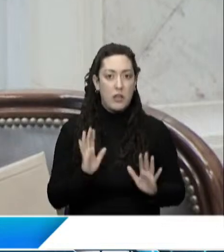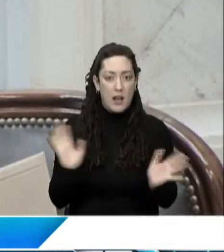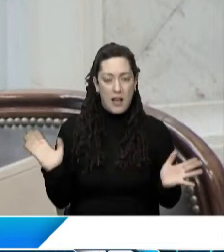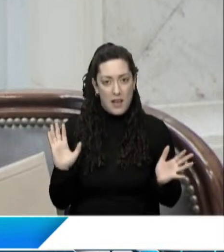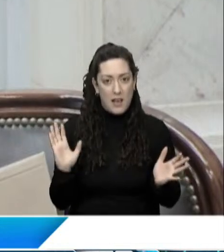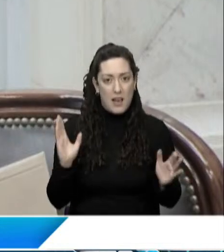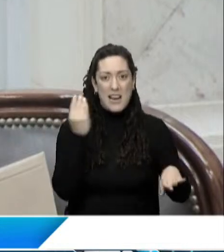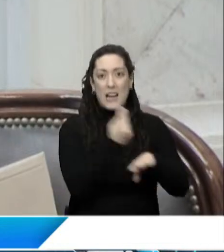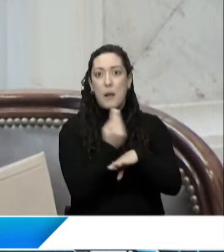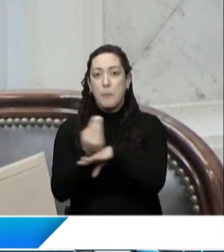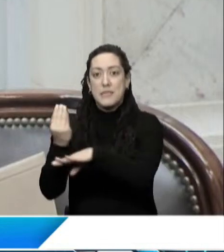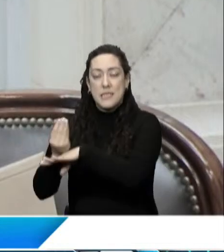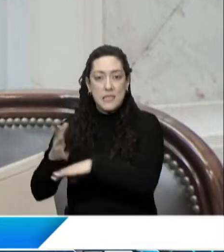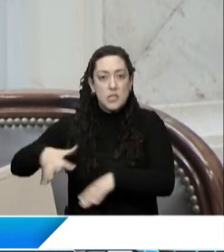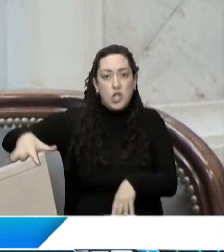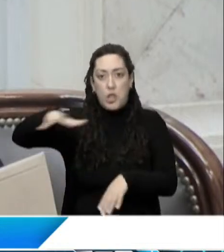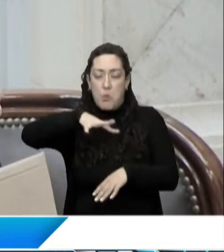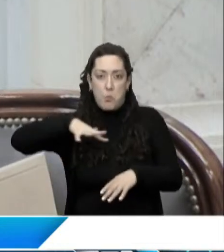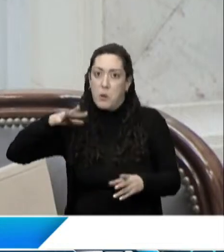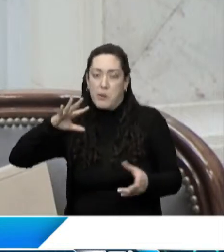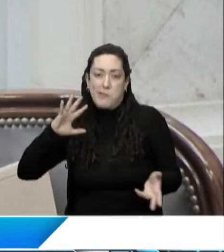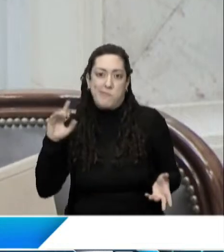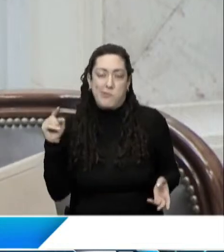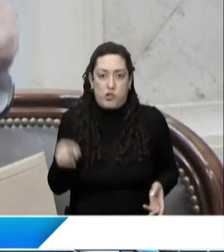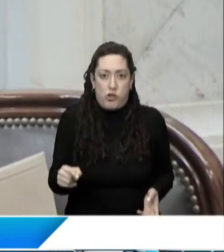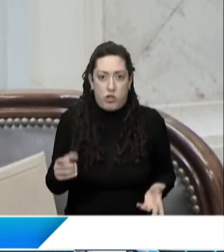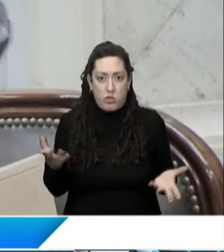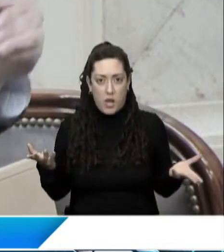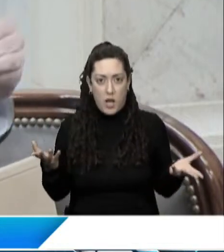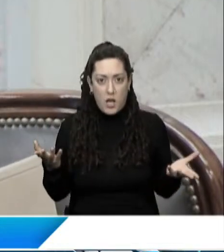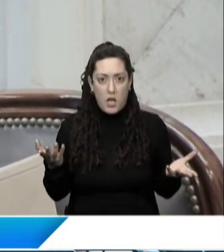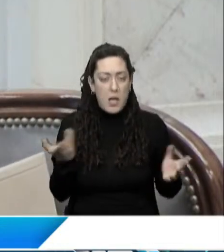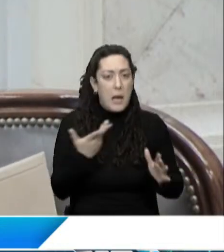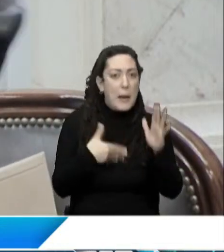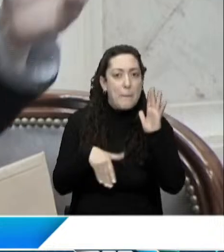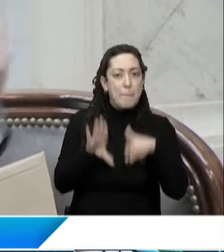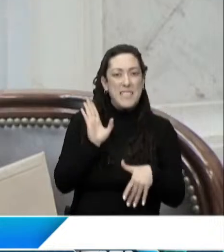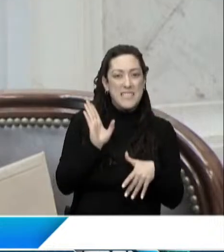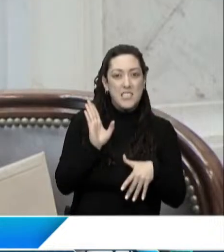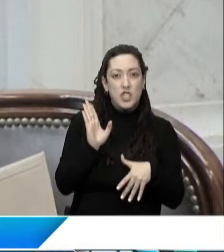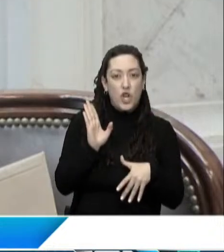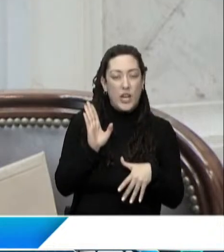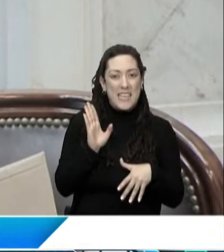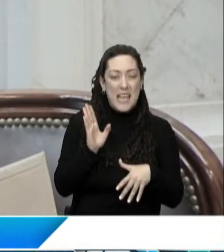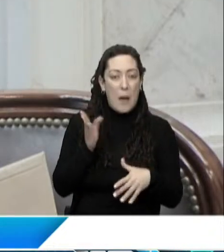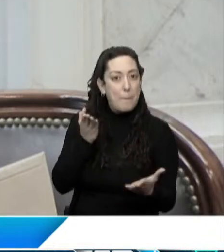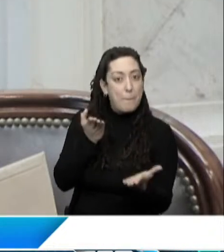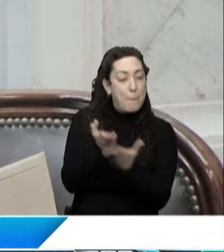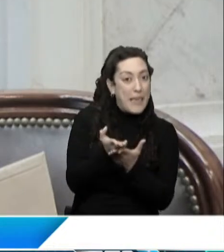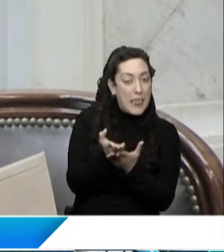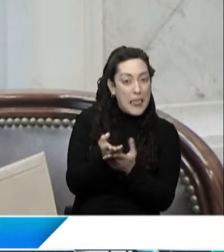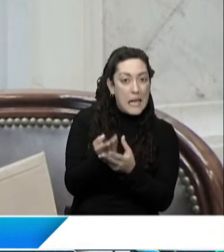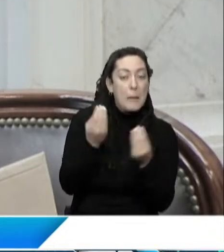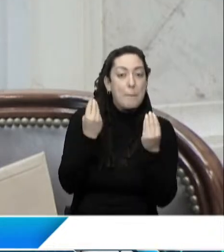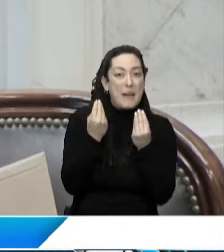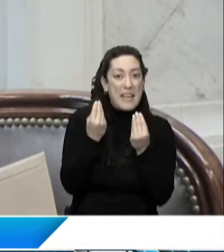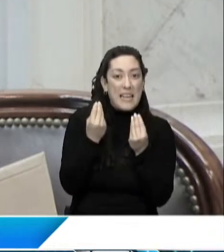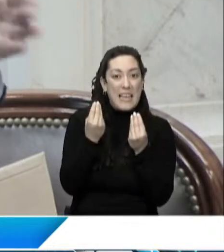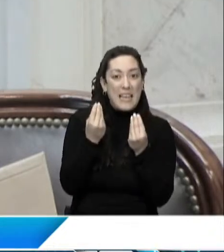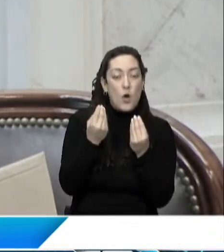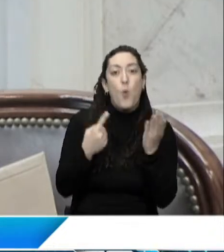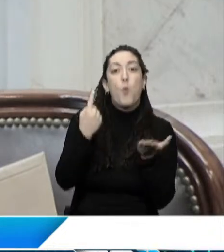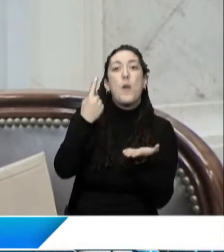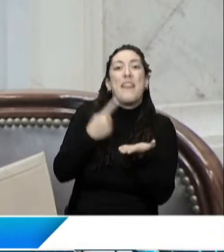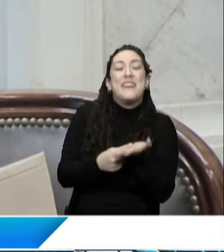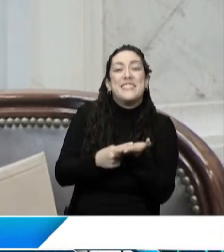la representación popular, que es pedirte una mayoría ultra agravada para poder darle vuelta a